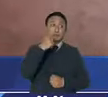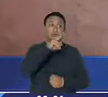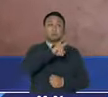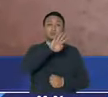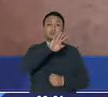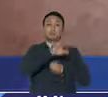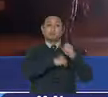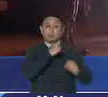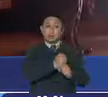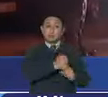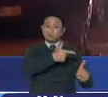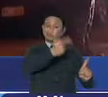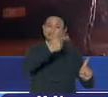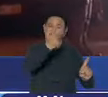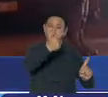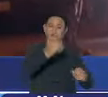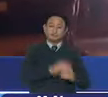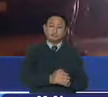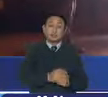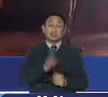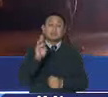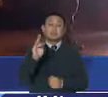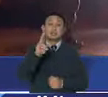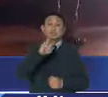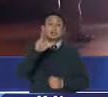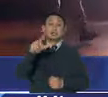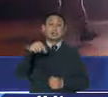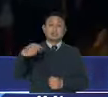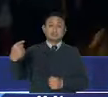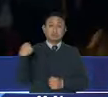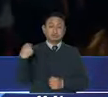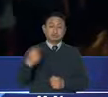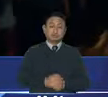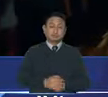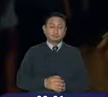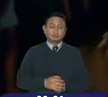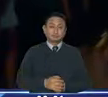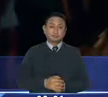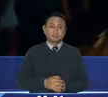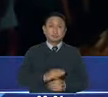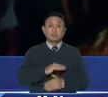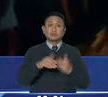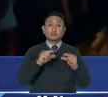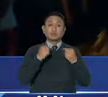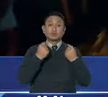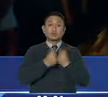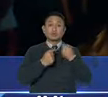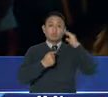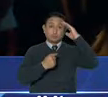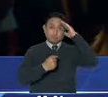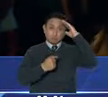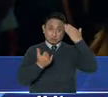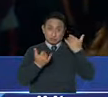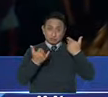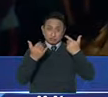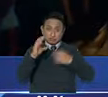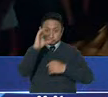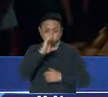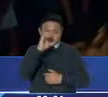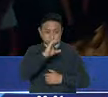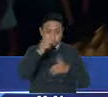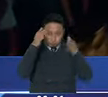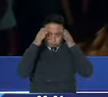24 años de edad. Su pareja de 23 resultó herida. Todas las unidades están tratando de dirigir